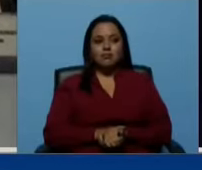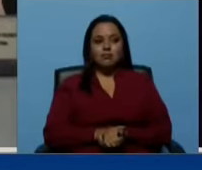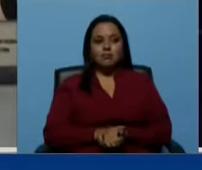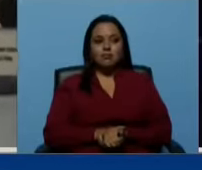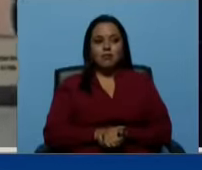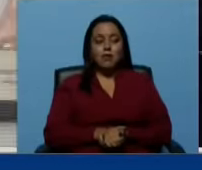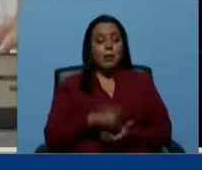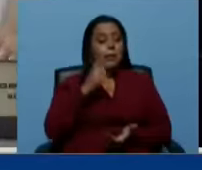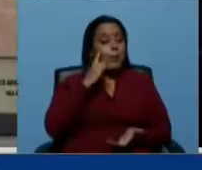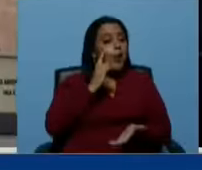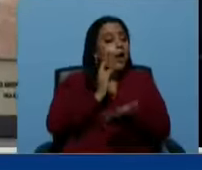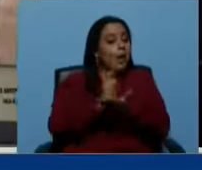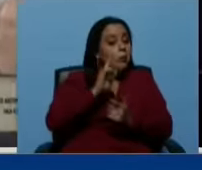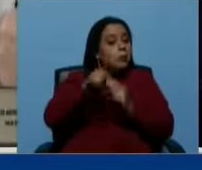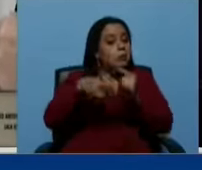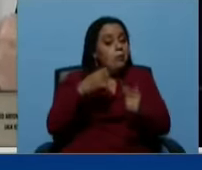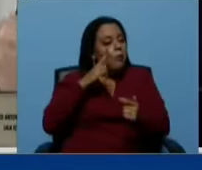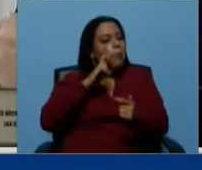Veremos.